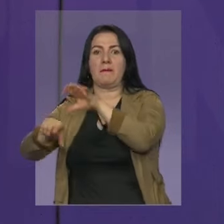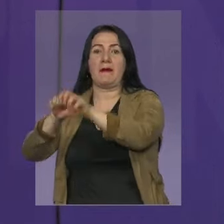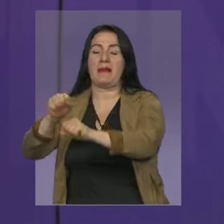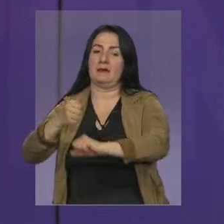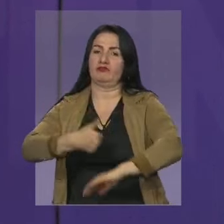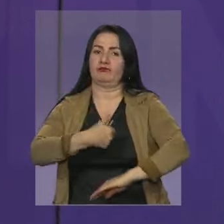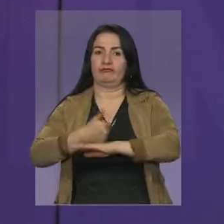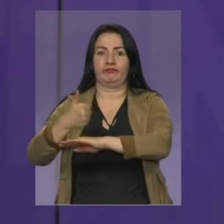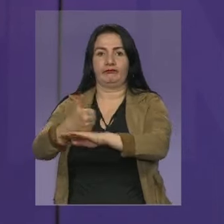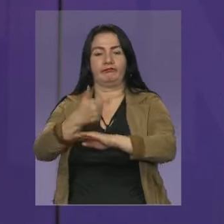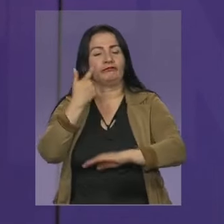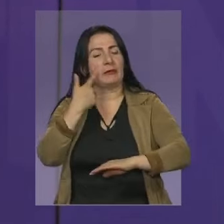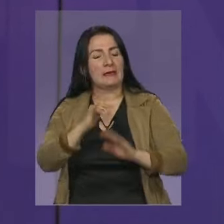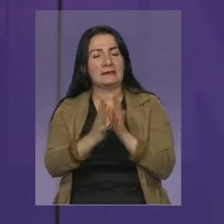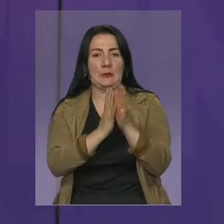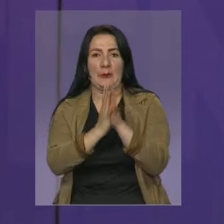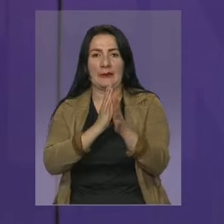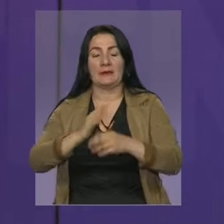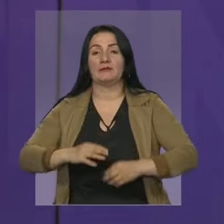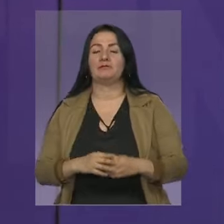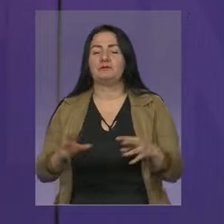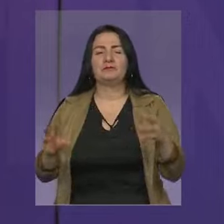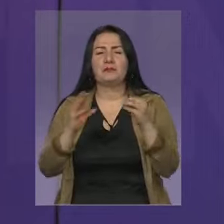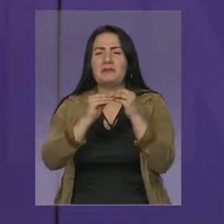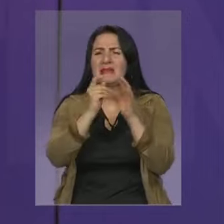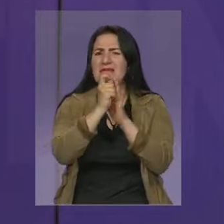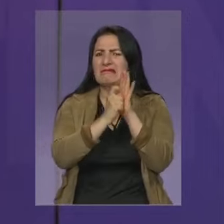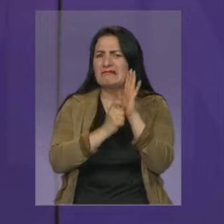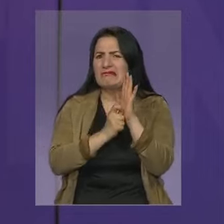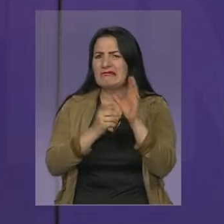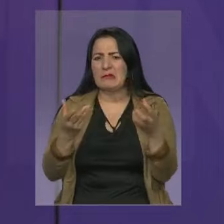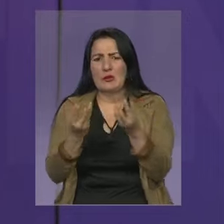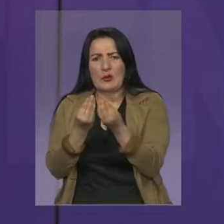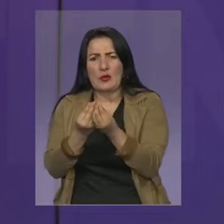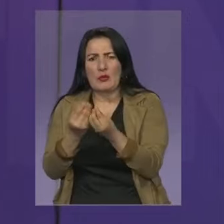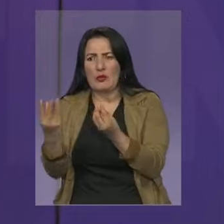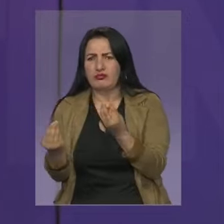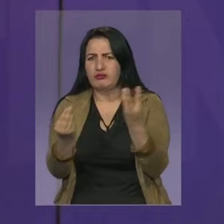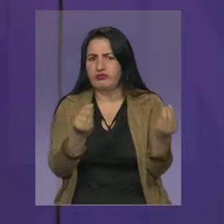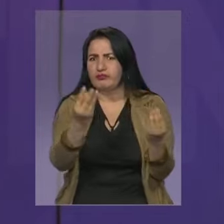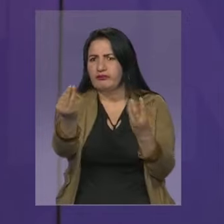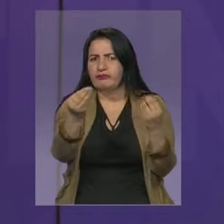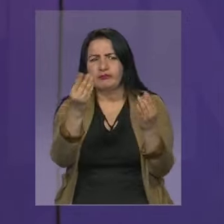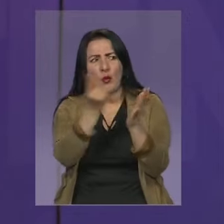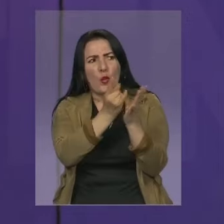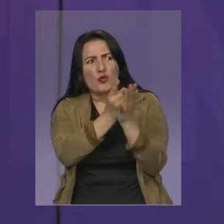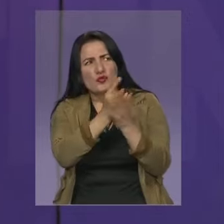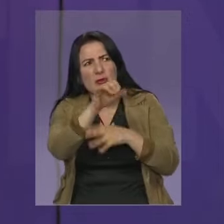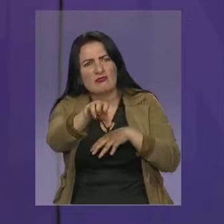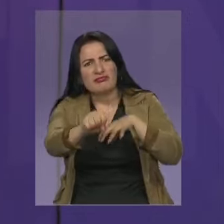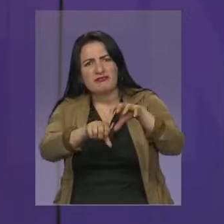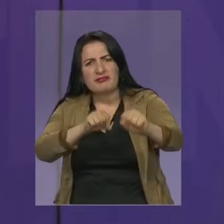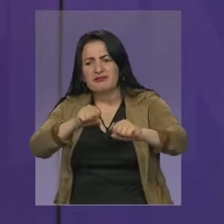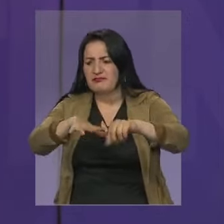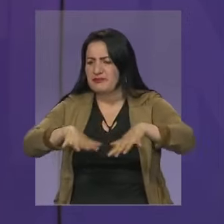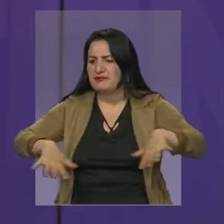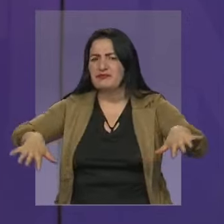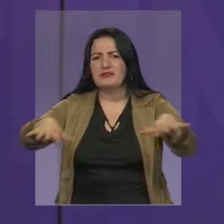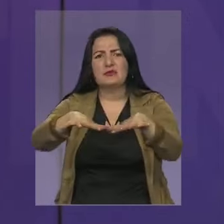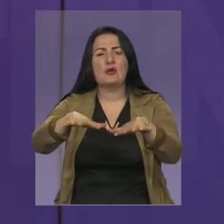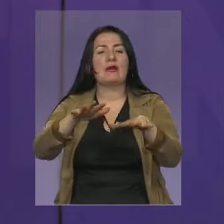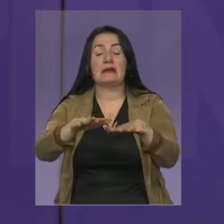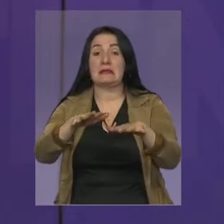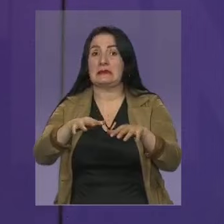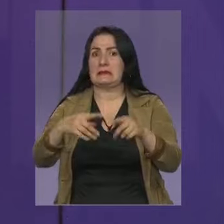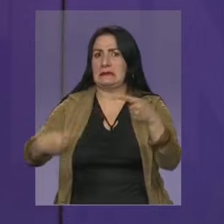fue el dato del día. Pero para detallar qué bandas delincuenciales hacen presencia en estos territorios y por qué Usme es una zona